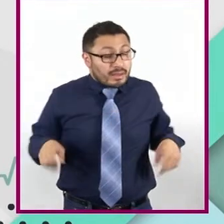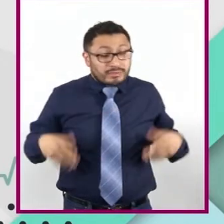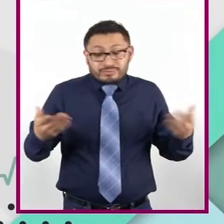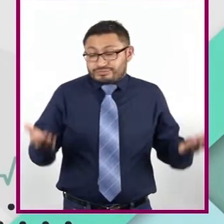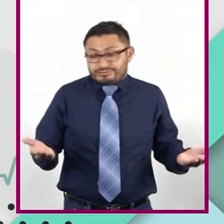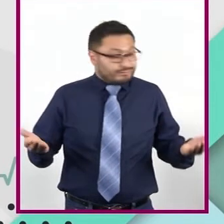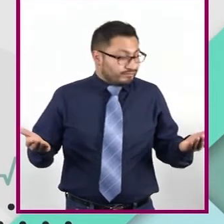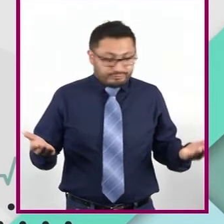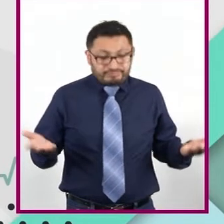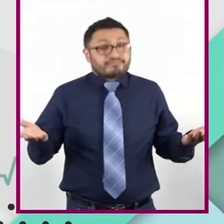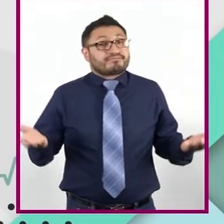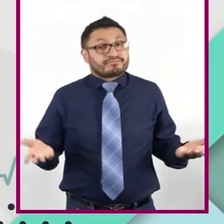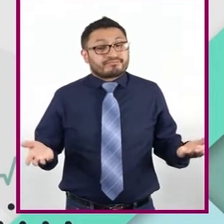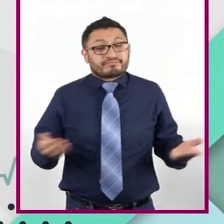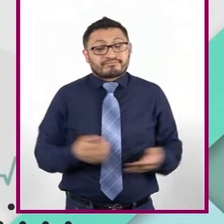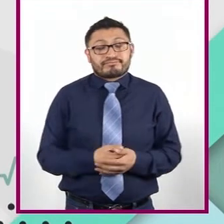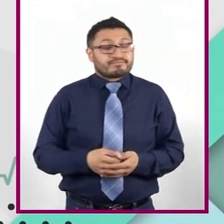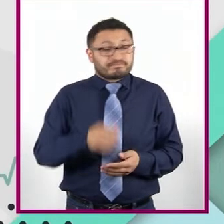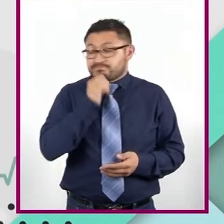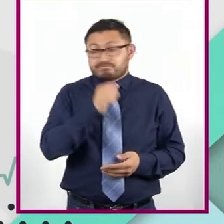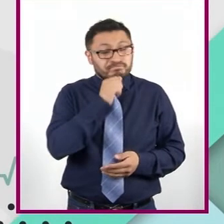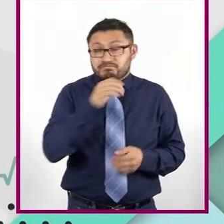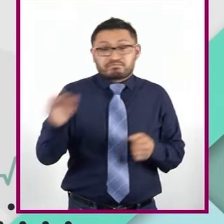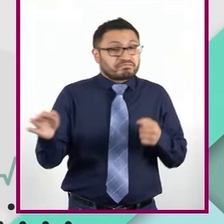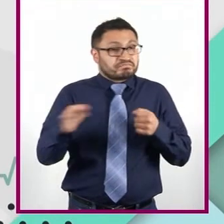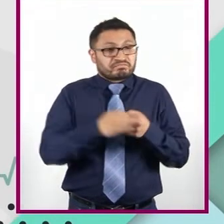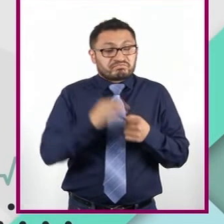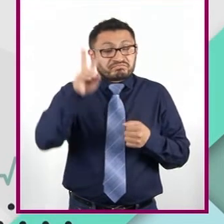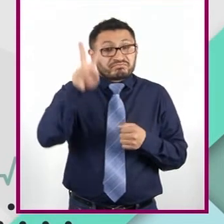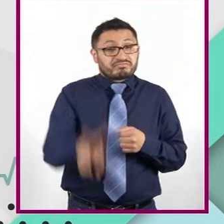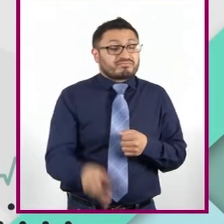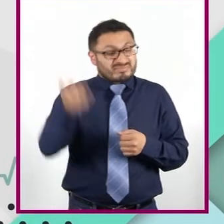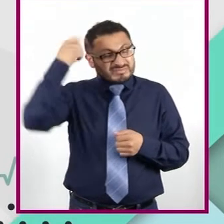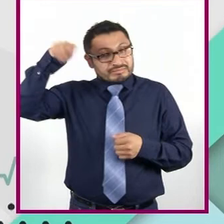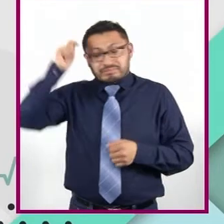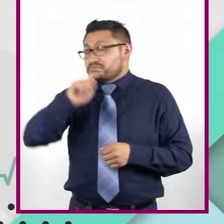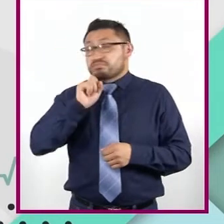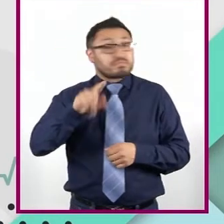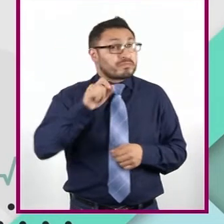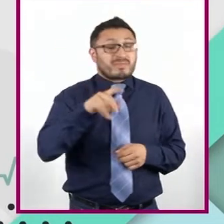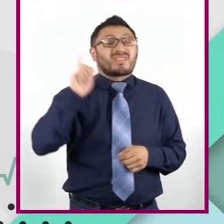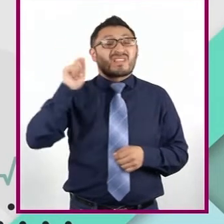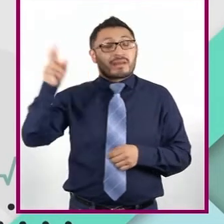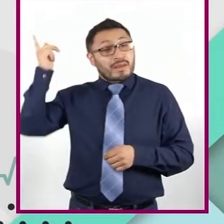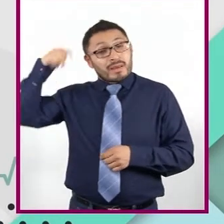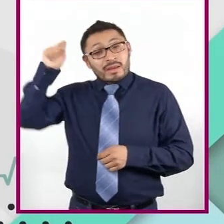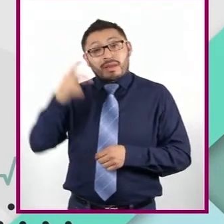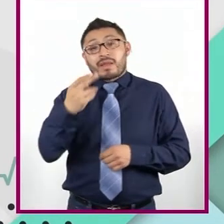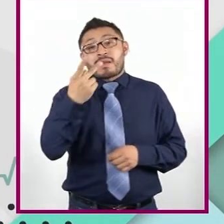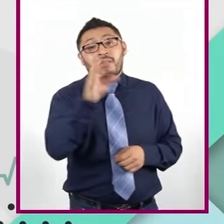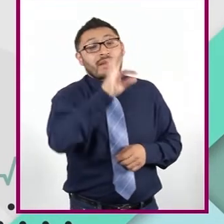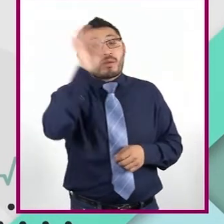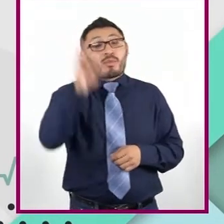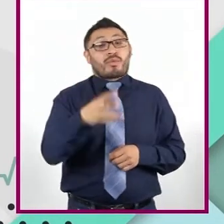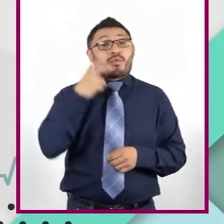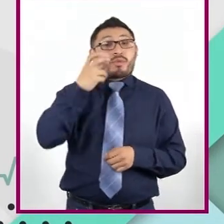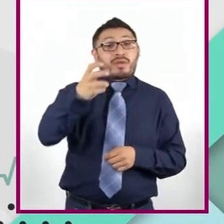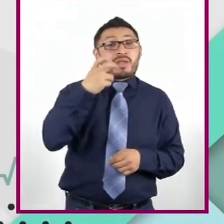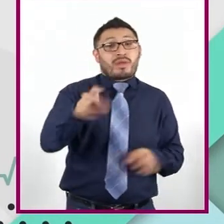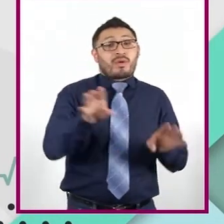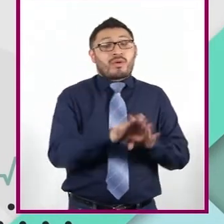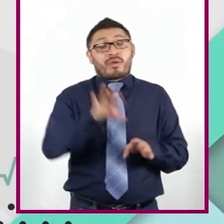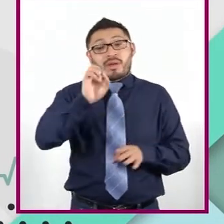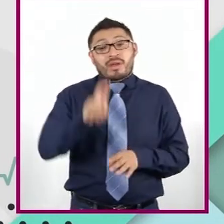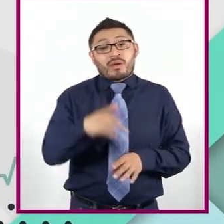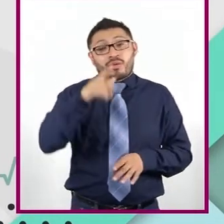estas probabilidades aún no se acerca mucho a la probabilidad teórica, que es del 25%. Por ello,